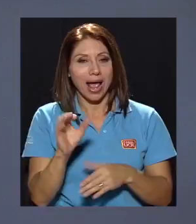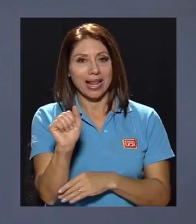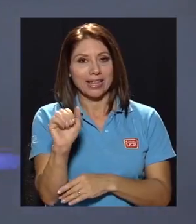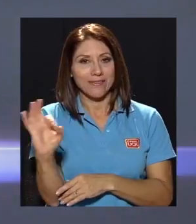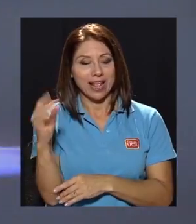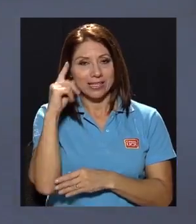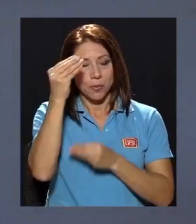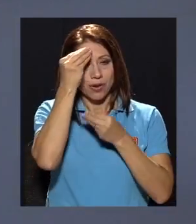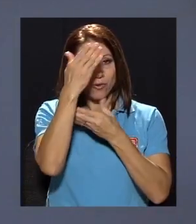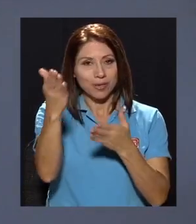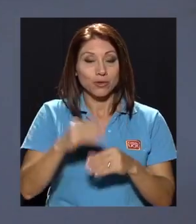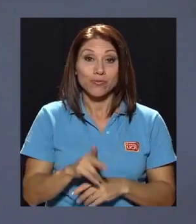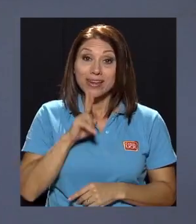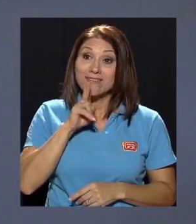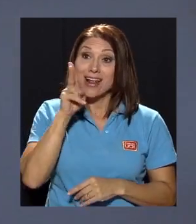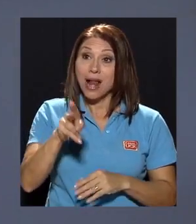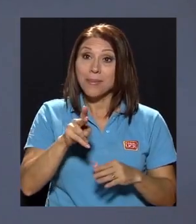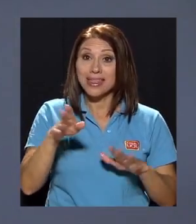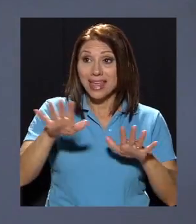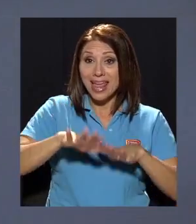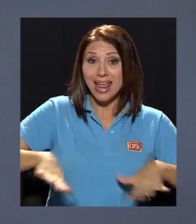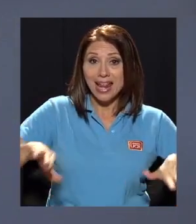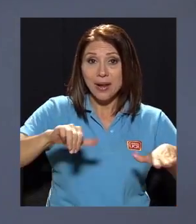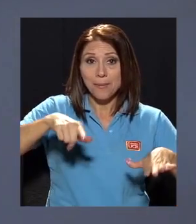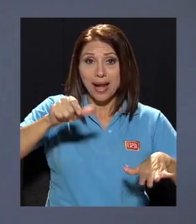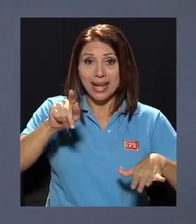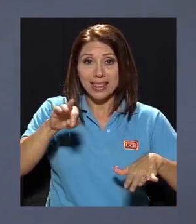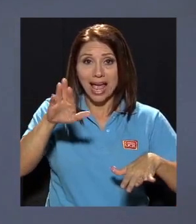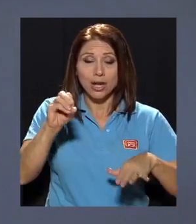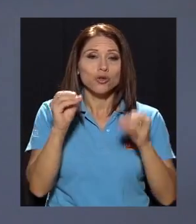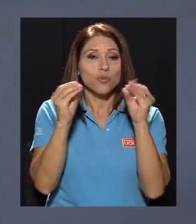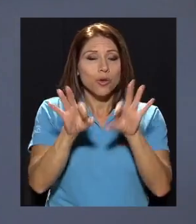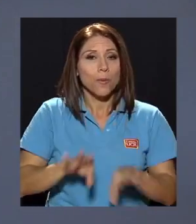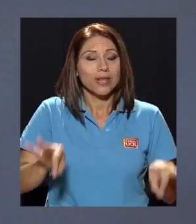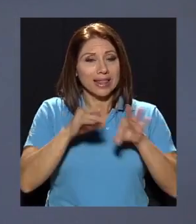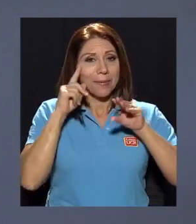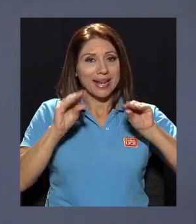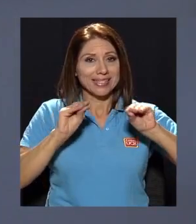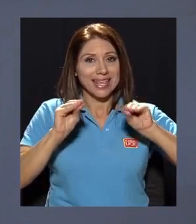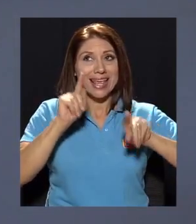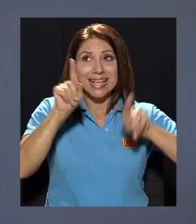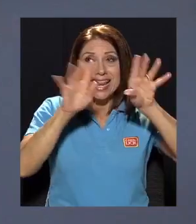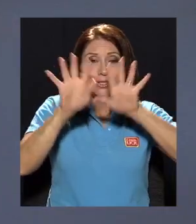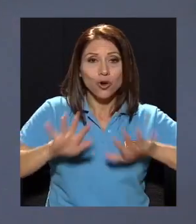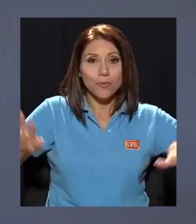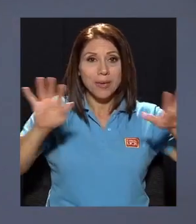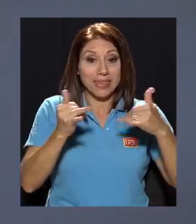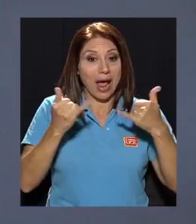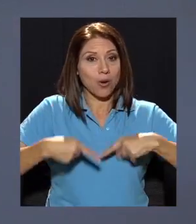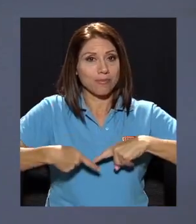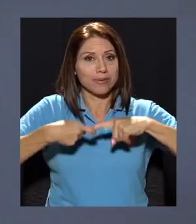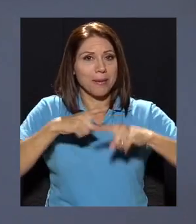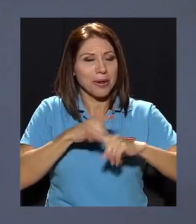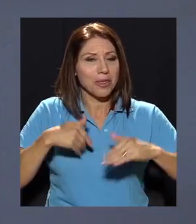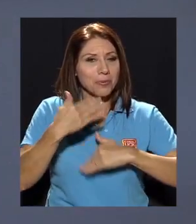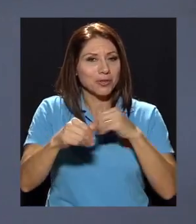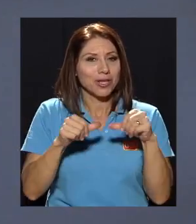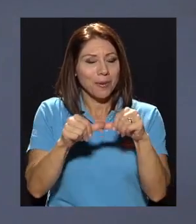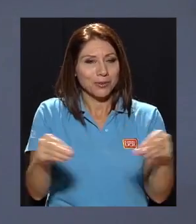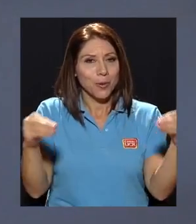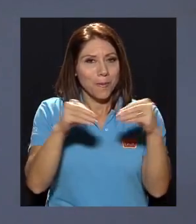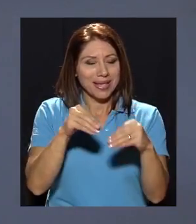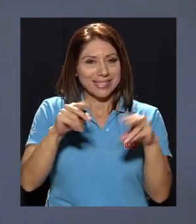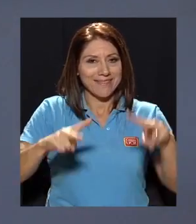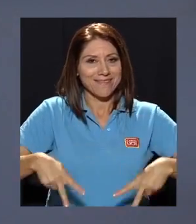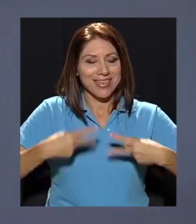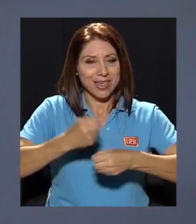información. No cabe duda que el planetario juega un papel importante en la enseñanza de la astronomía. Por ahora nos separamos por unos minutos, pero pronto regresaremos con más de esta